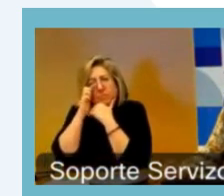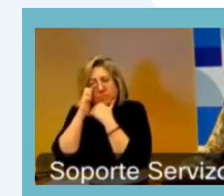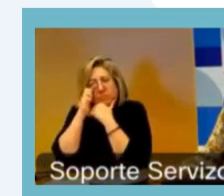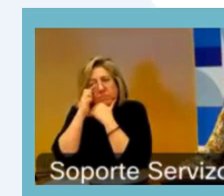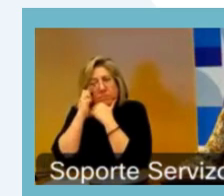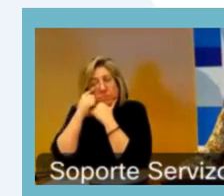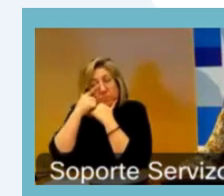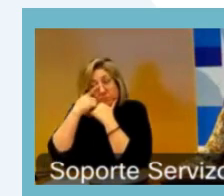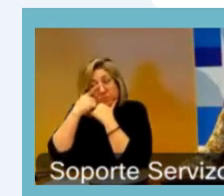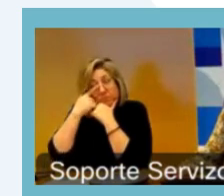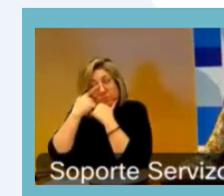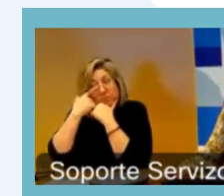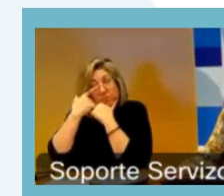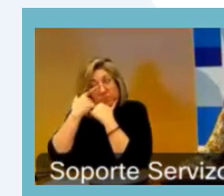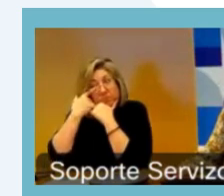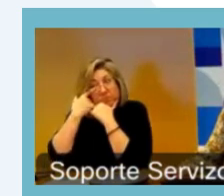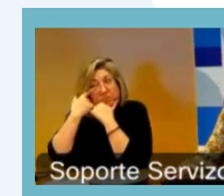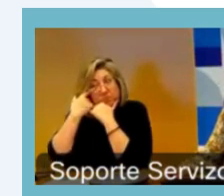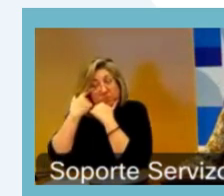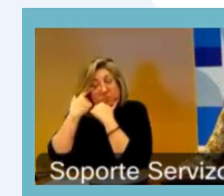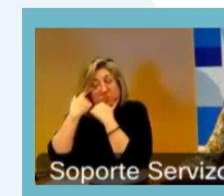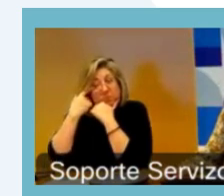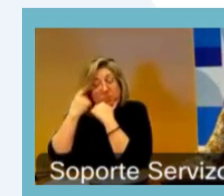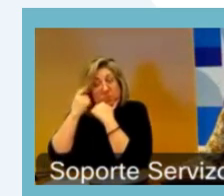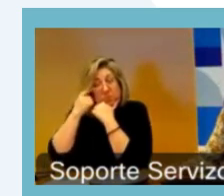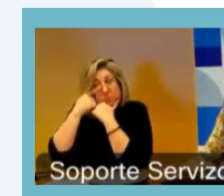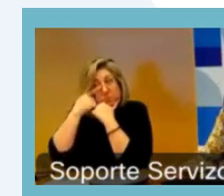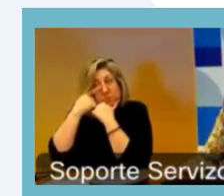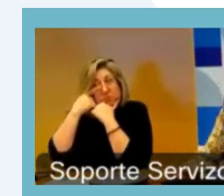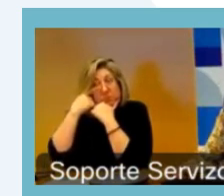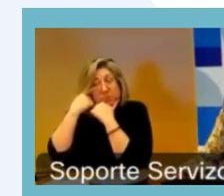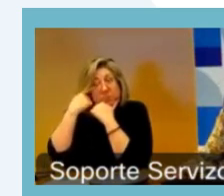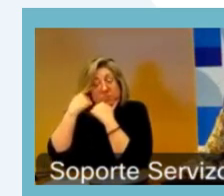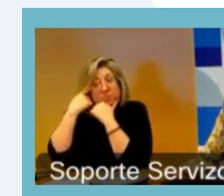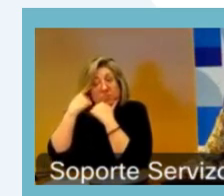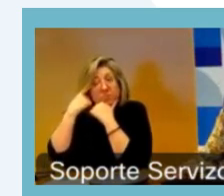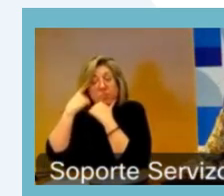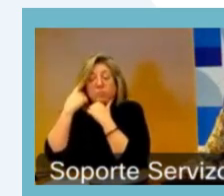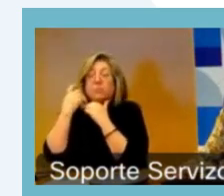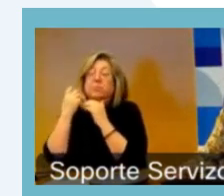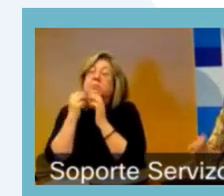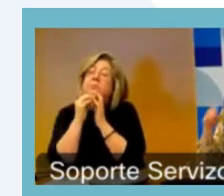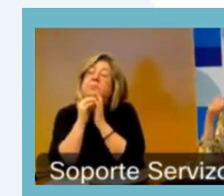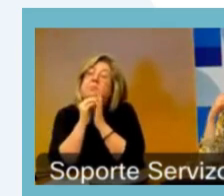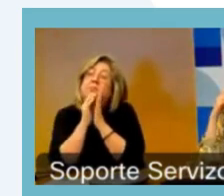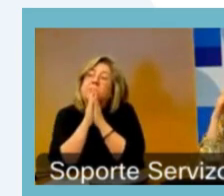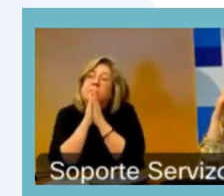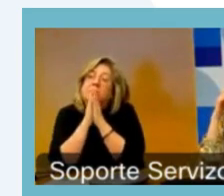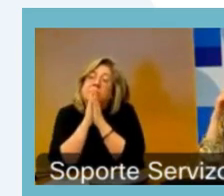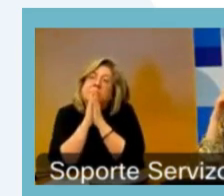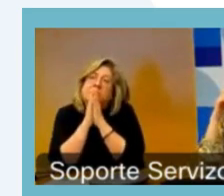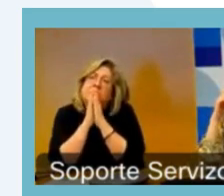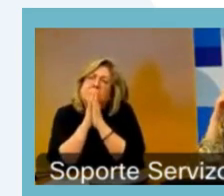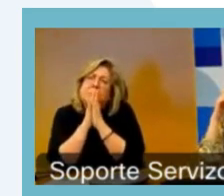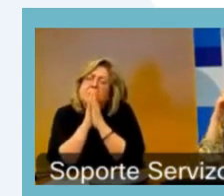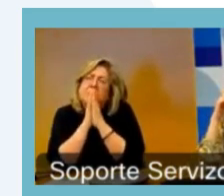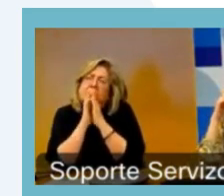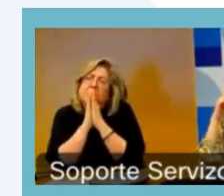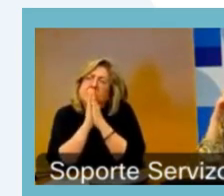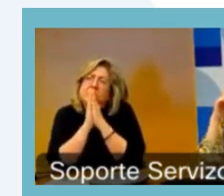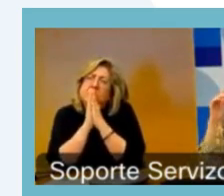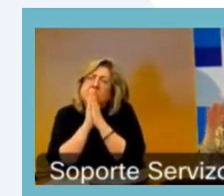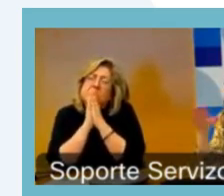virus se multiplica en el hígado y se elimina por la bilis, entonces las heces son la principal fuente de infección. La clínica de esta